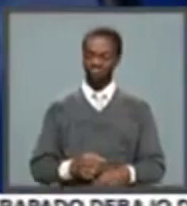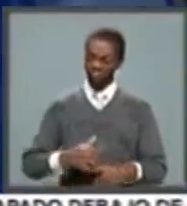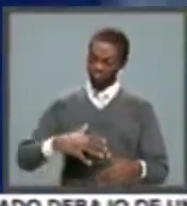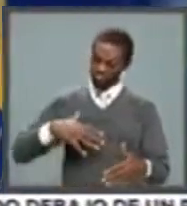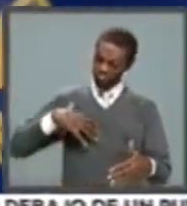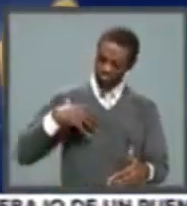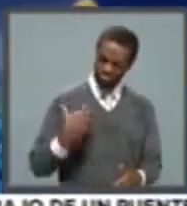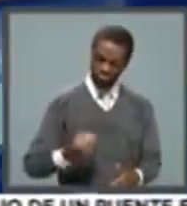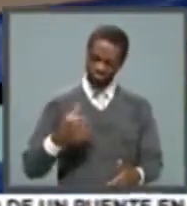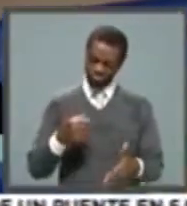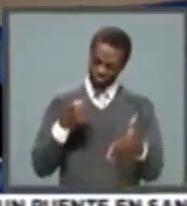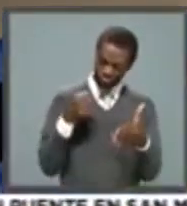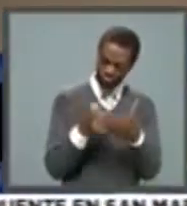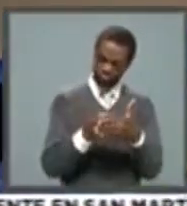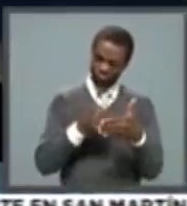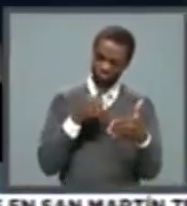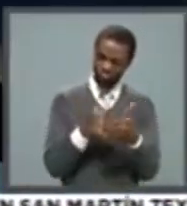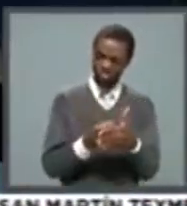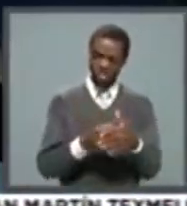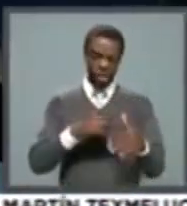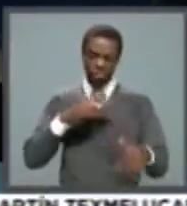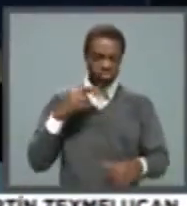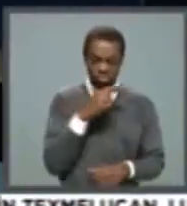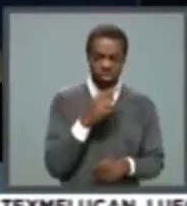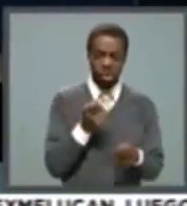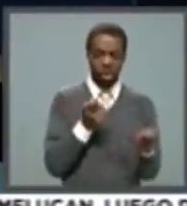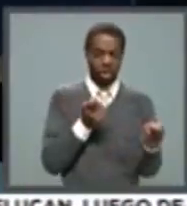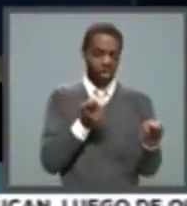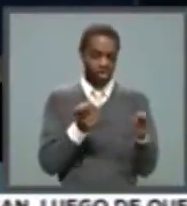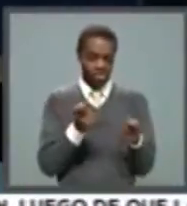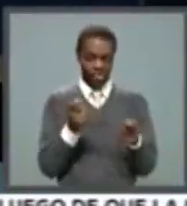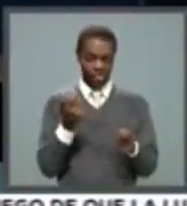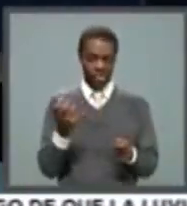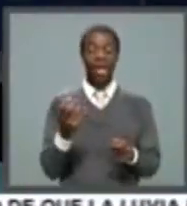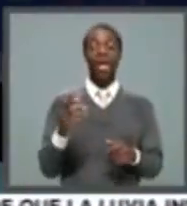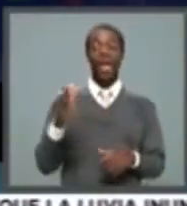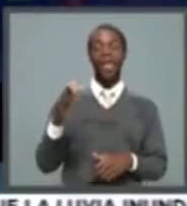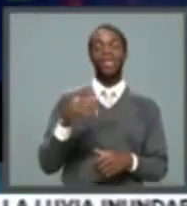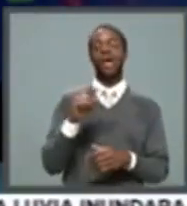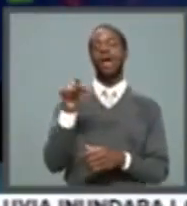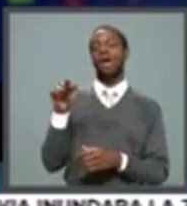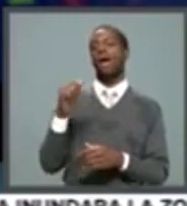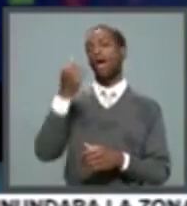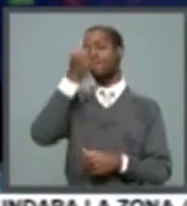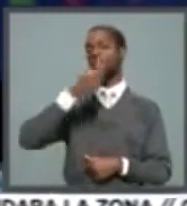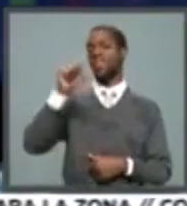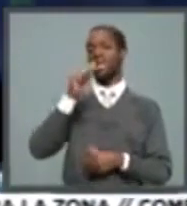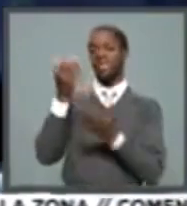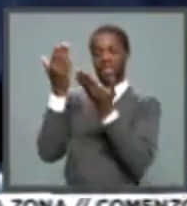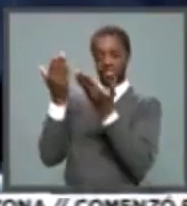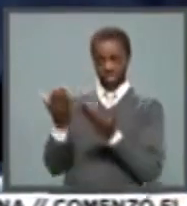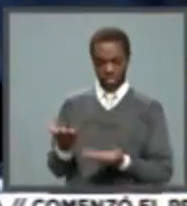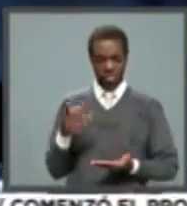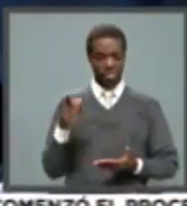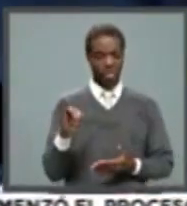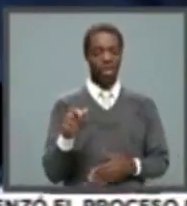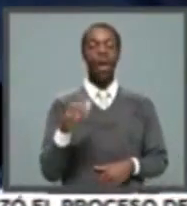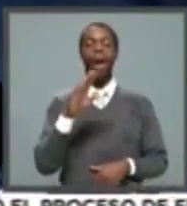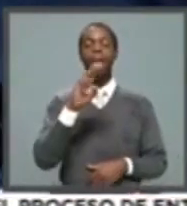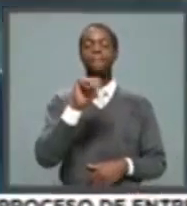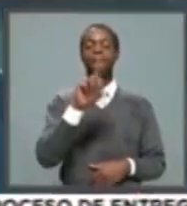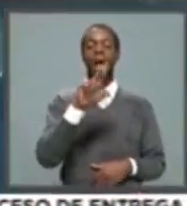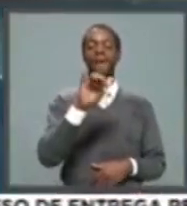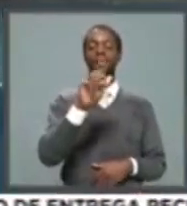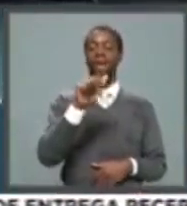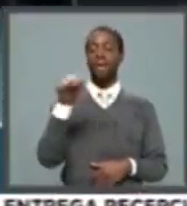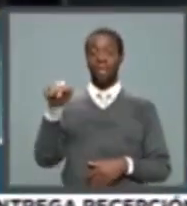Tenacidad, velocidad y control. Estas son las principales habilidades de María Fernanda Ruiz, una basquetbolista poblana